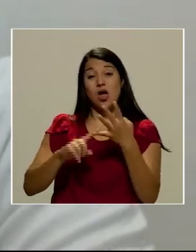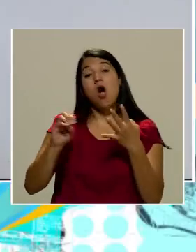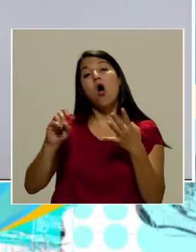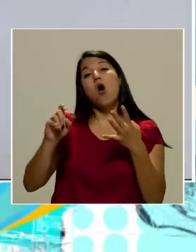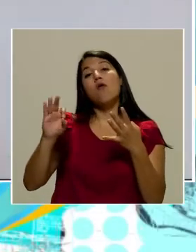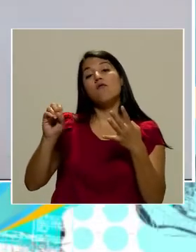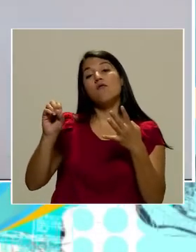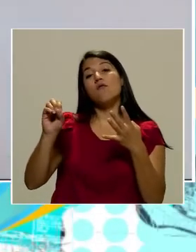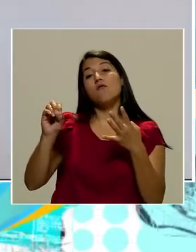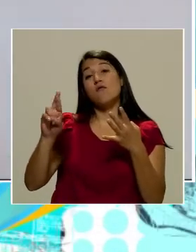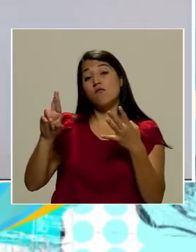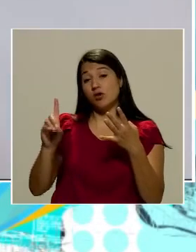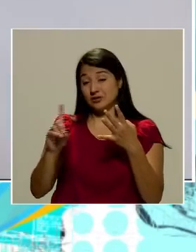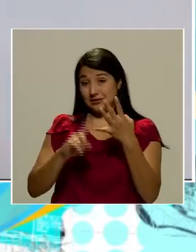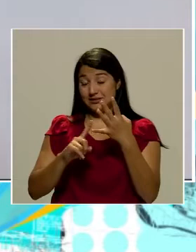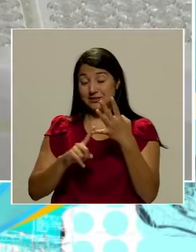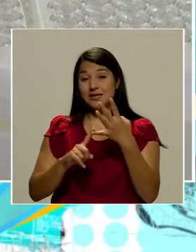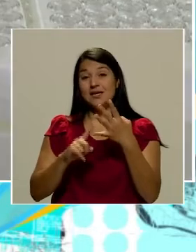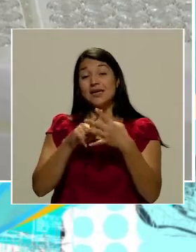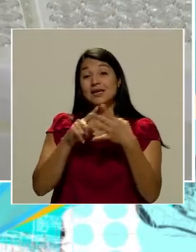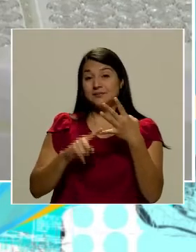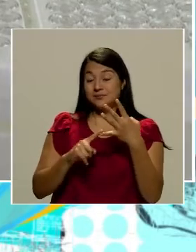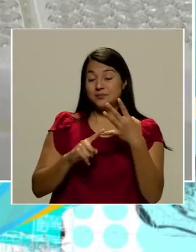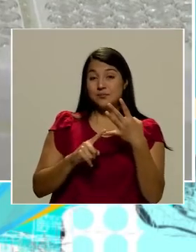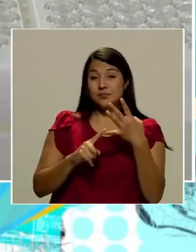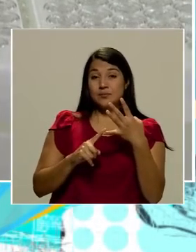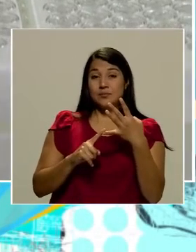con AstraZeneca. Dicho sea de paso,